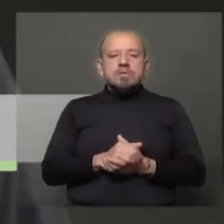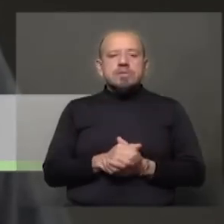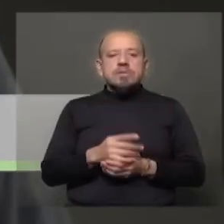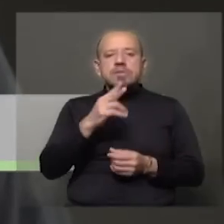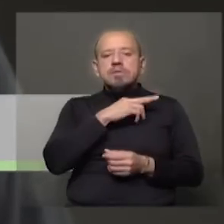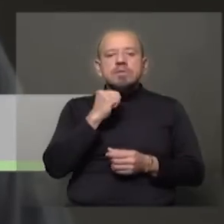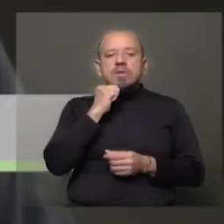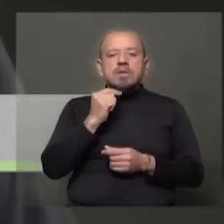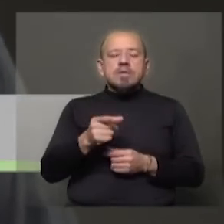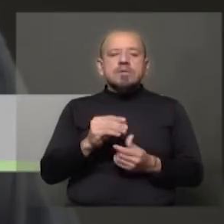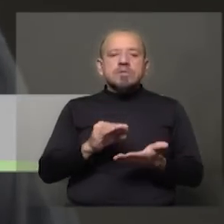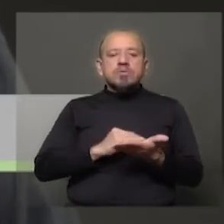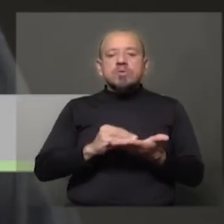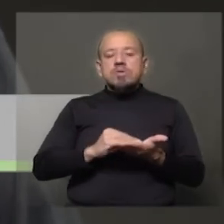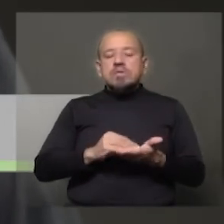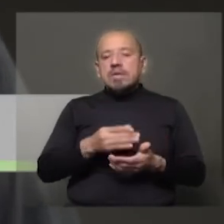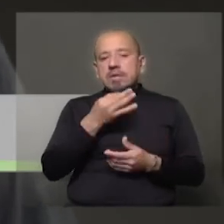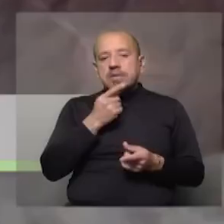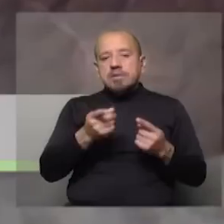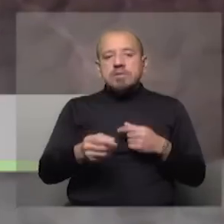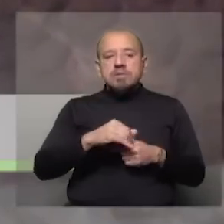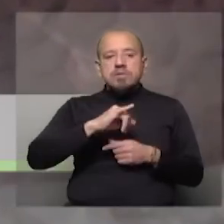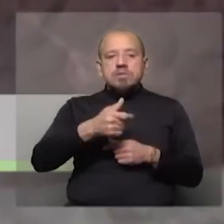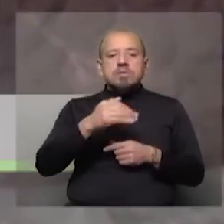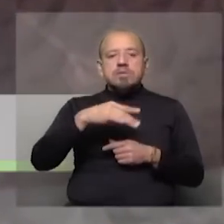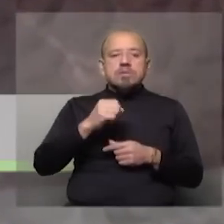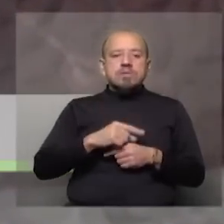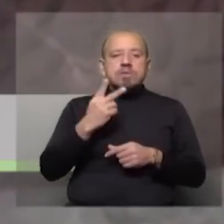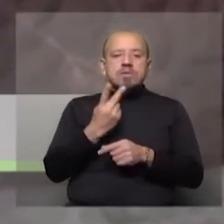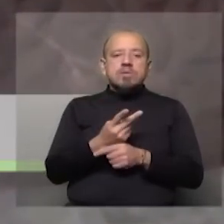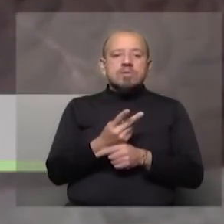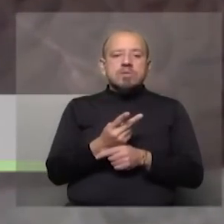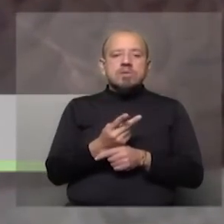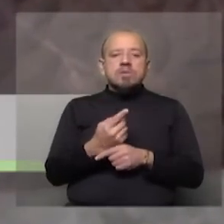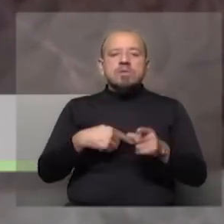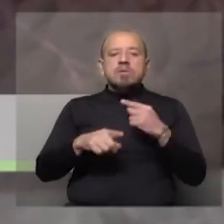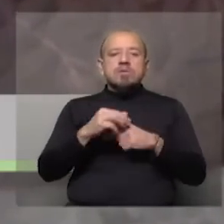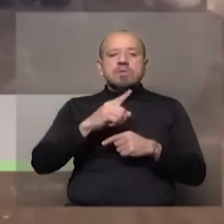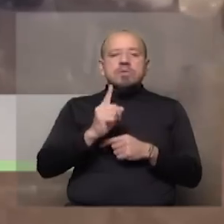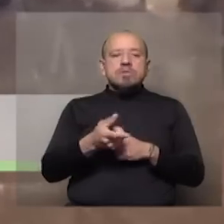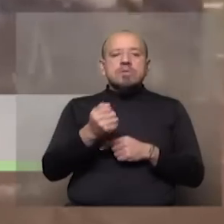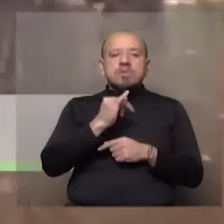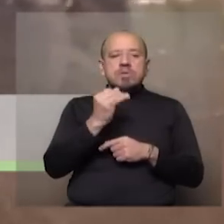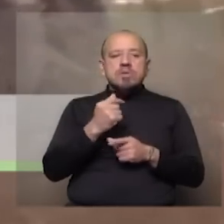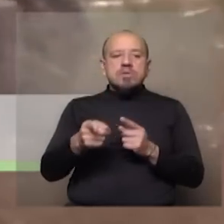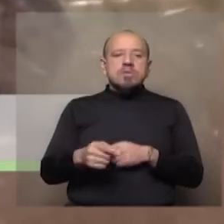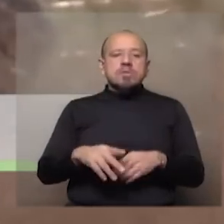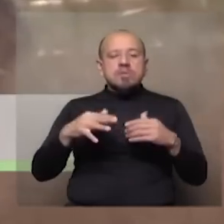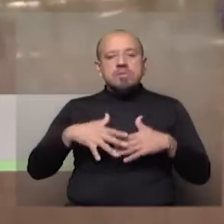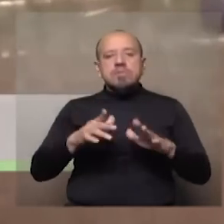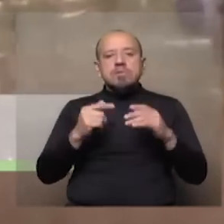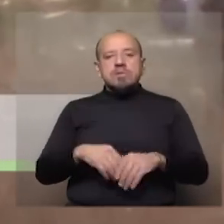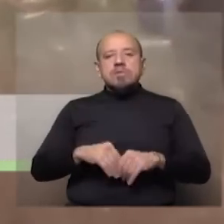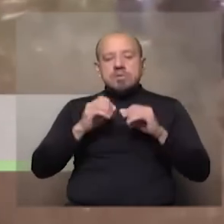Israel la oficina del Primer Ministro anunció que jamás liberó a dos Rehenes que estaban retenidas en gasa mientras se prepara una incursión